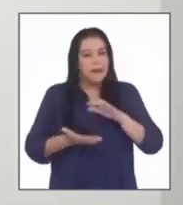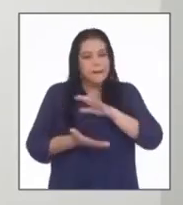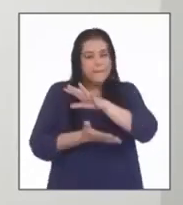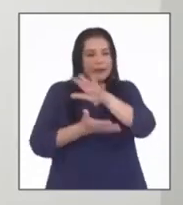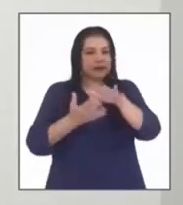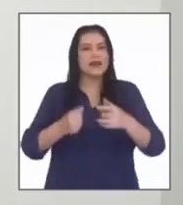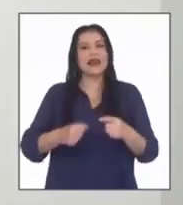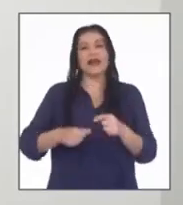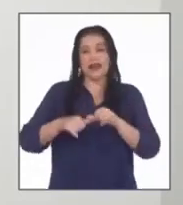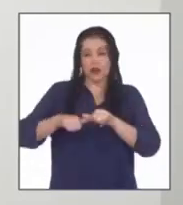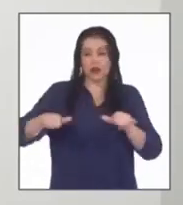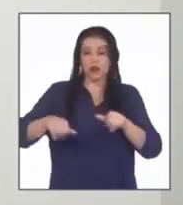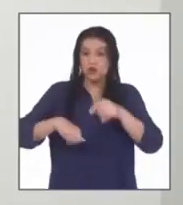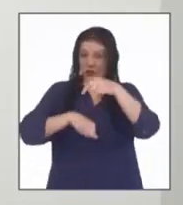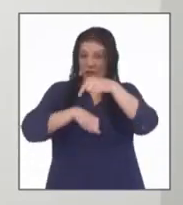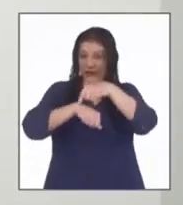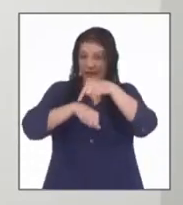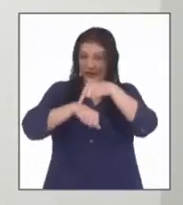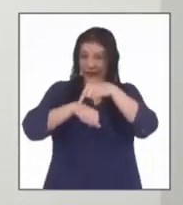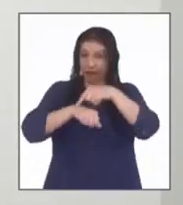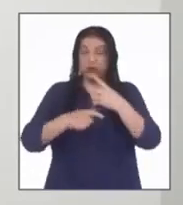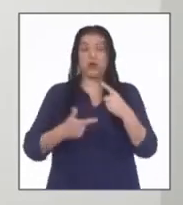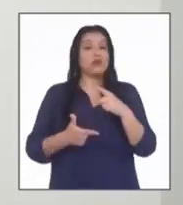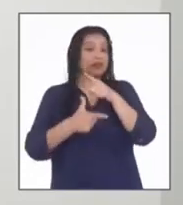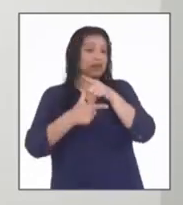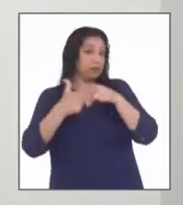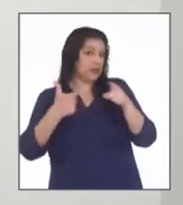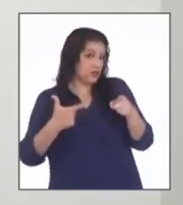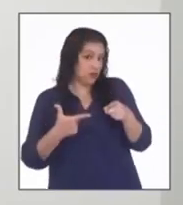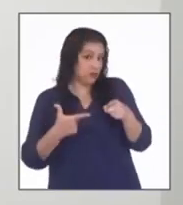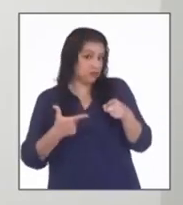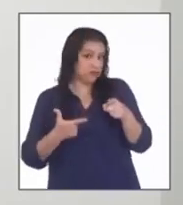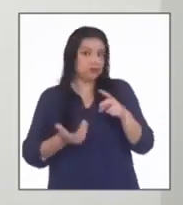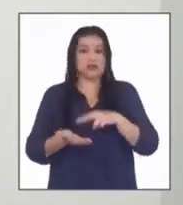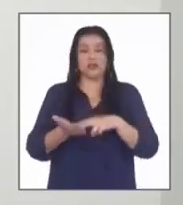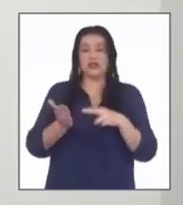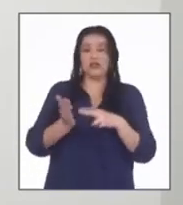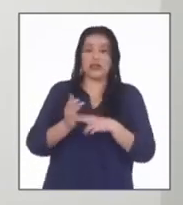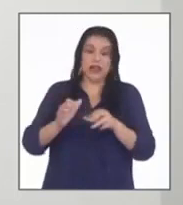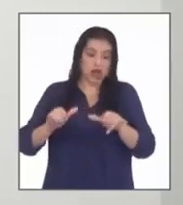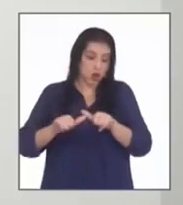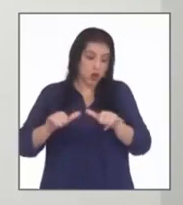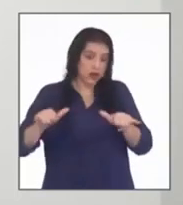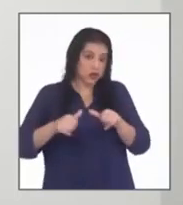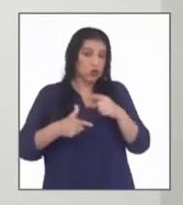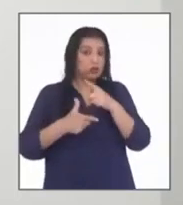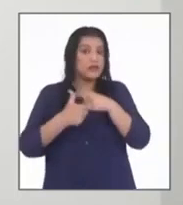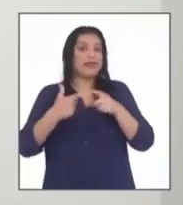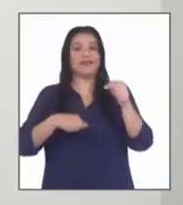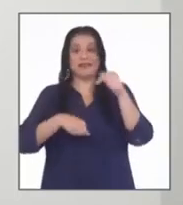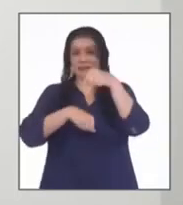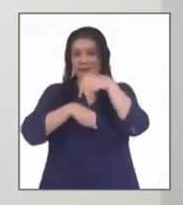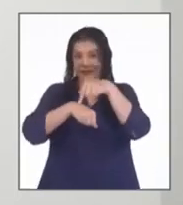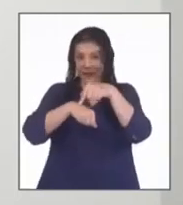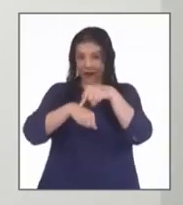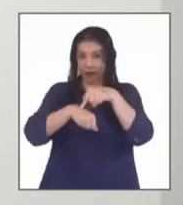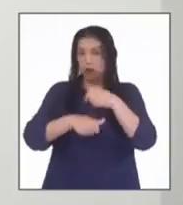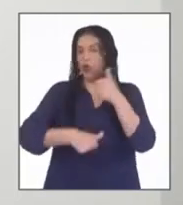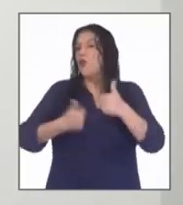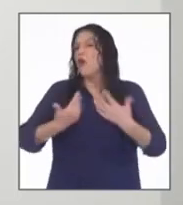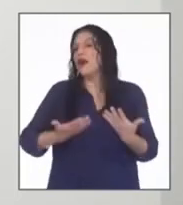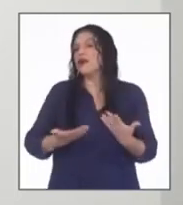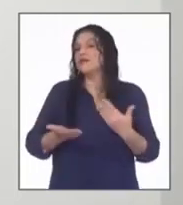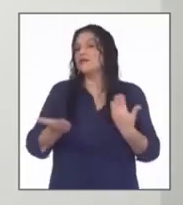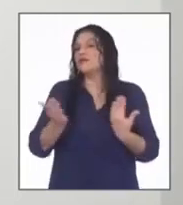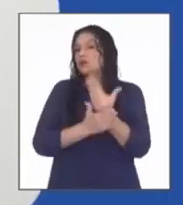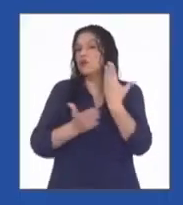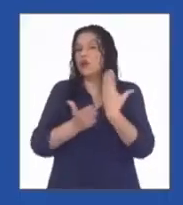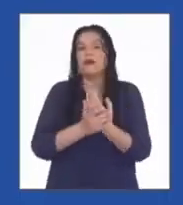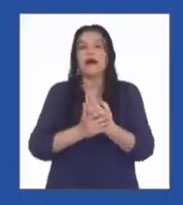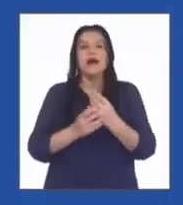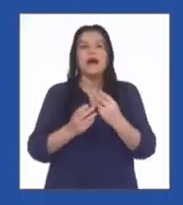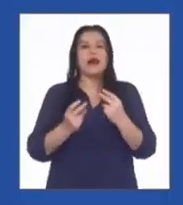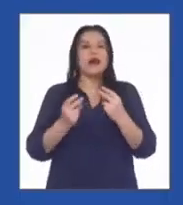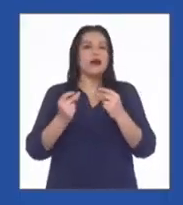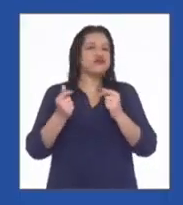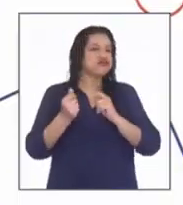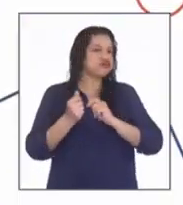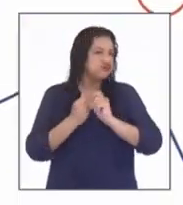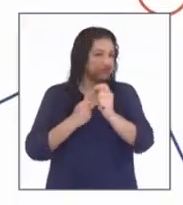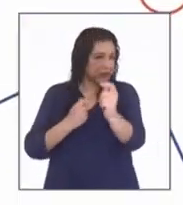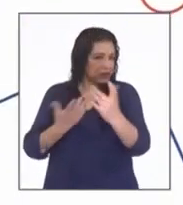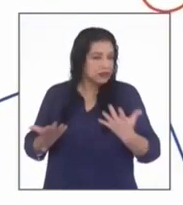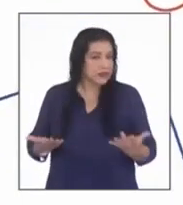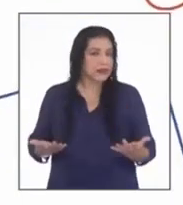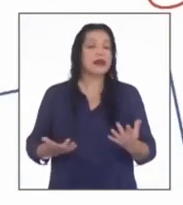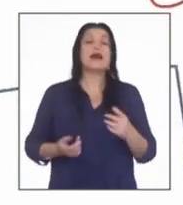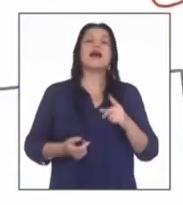y el tiempo mediante una división, es decir, longitud entre tiempo, da origen a la velocidad.